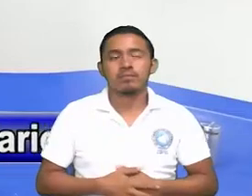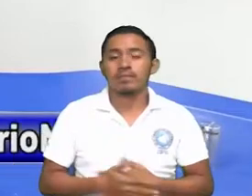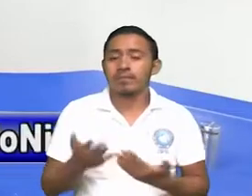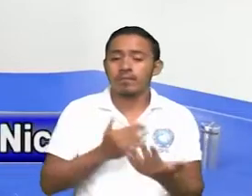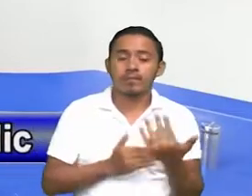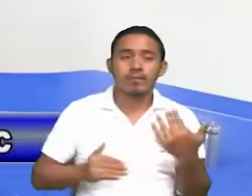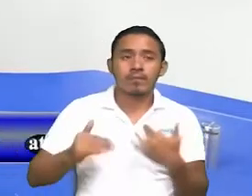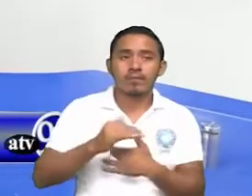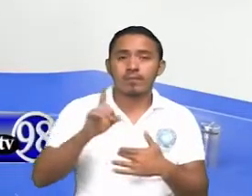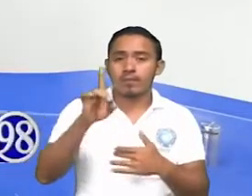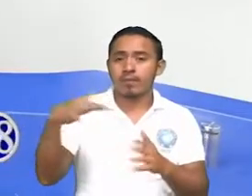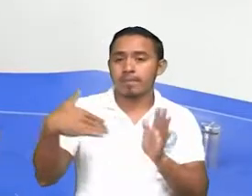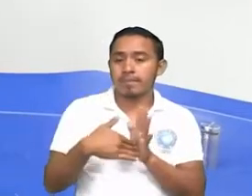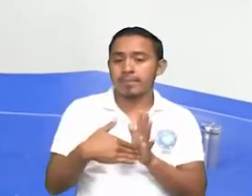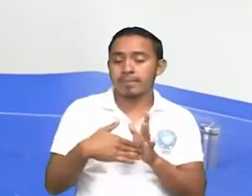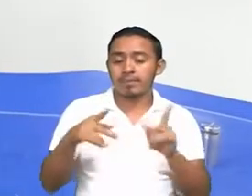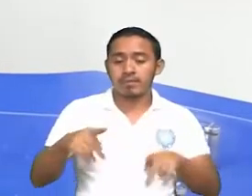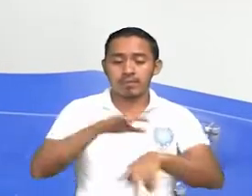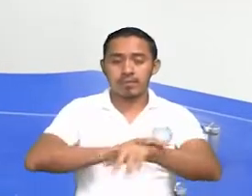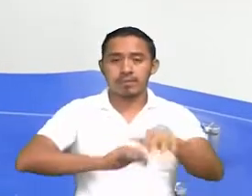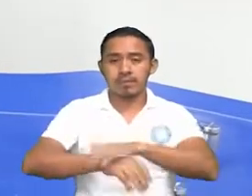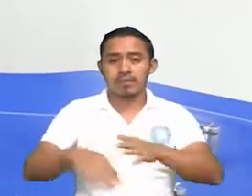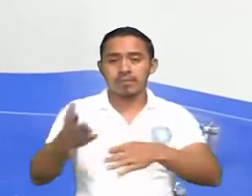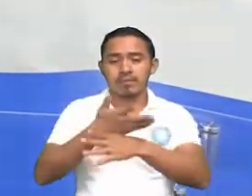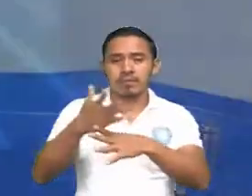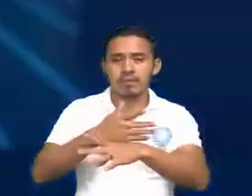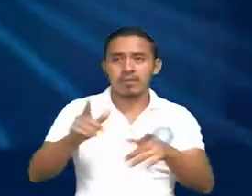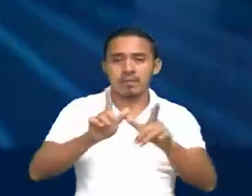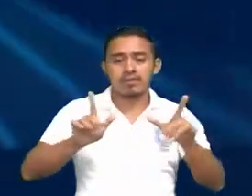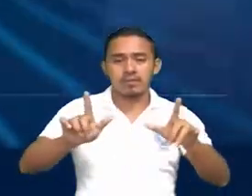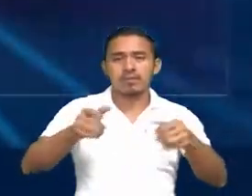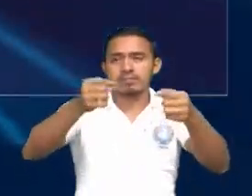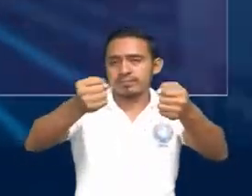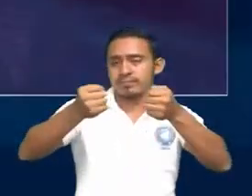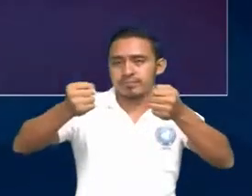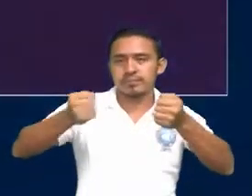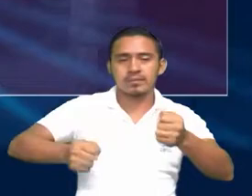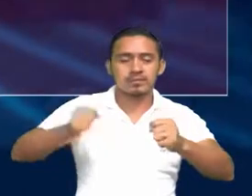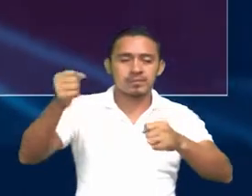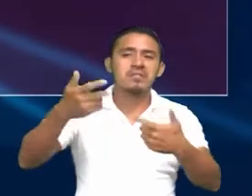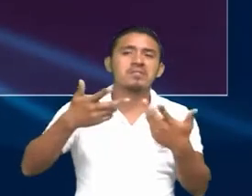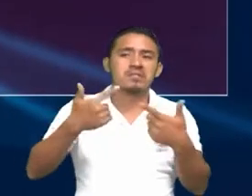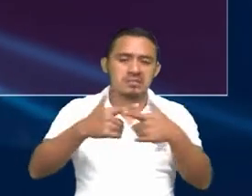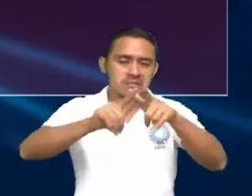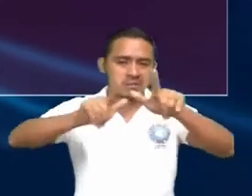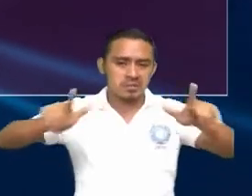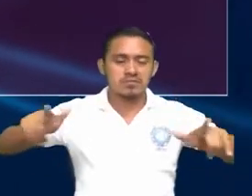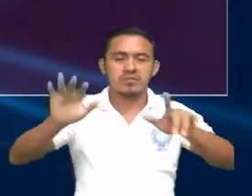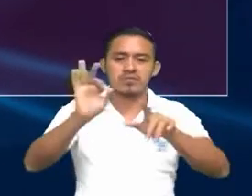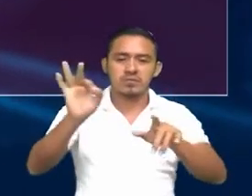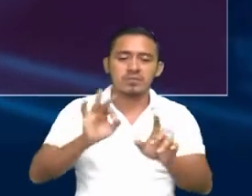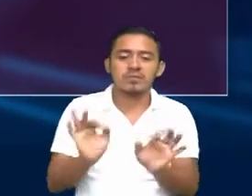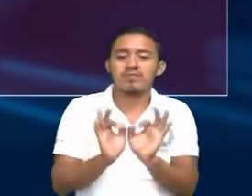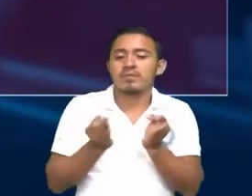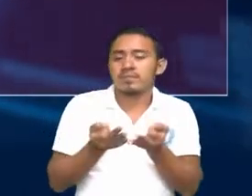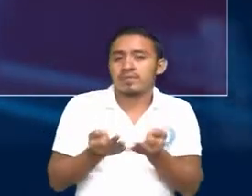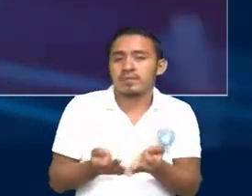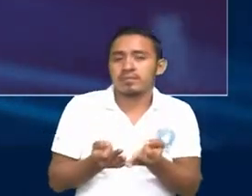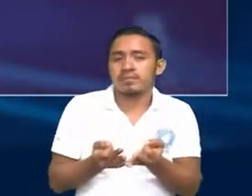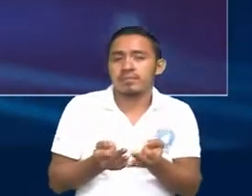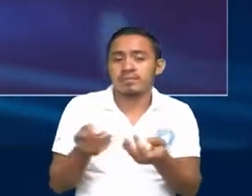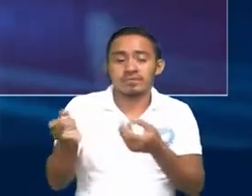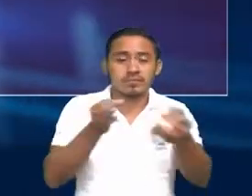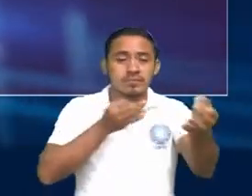Más de 1,000 presos de los diferentes sistemas penitenciarios del país salieron bajo el sistema de régimen de convivencia familiar.